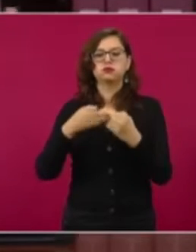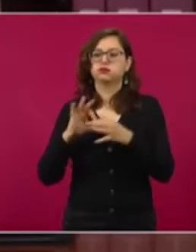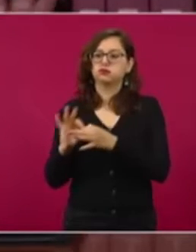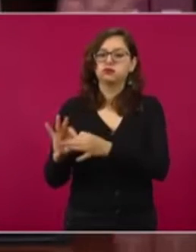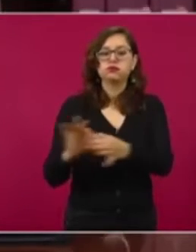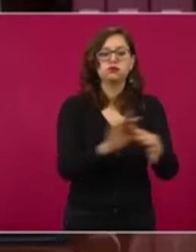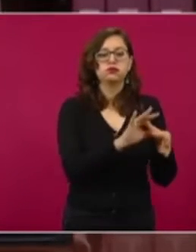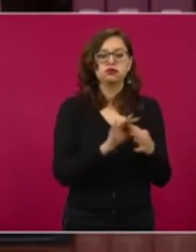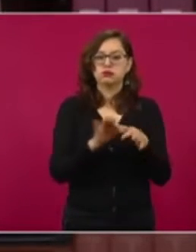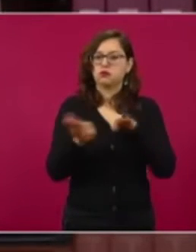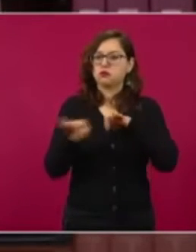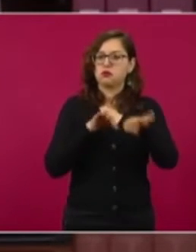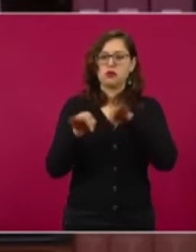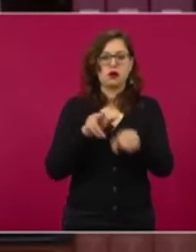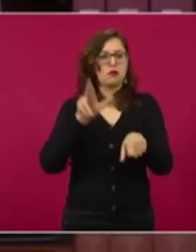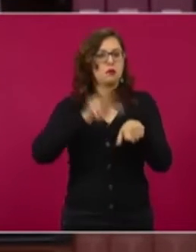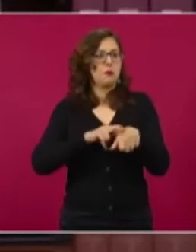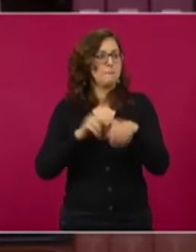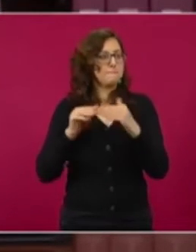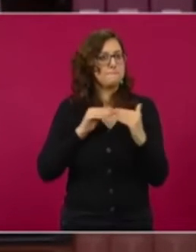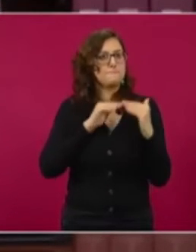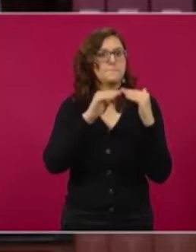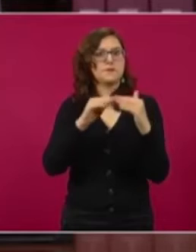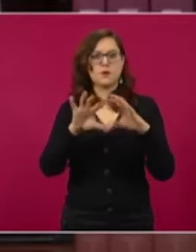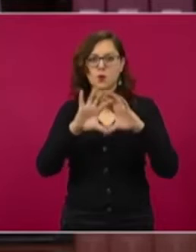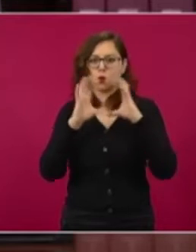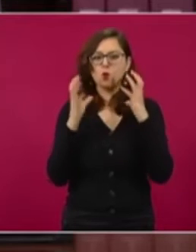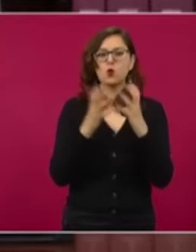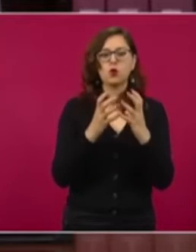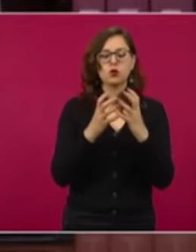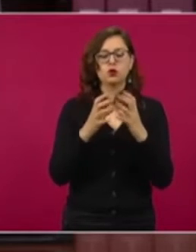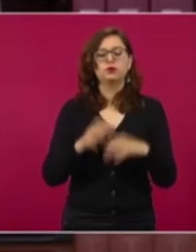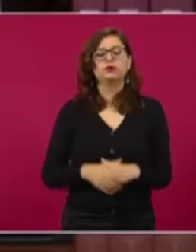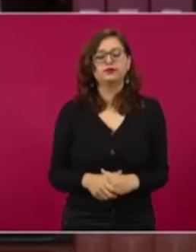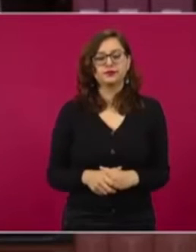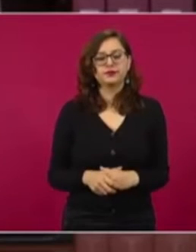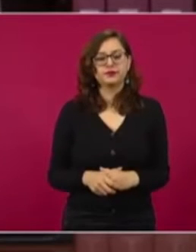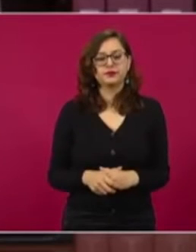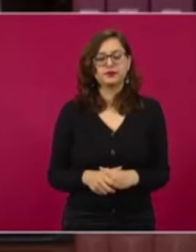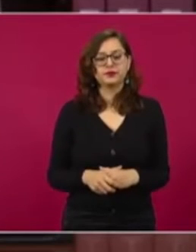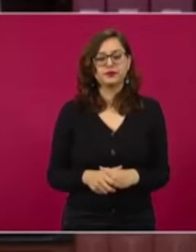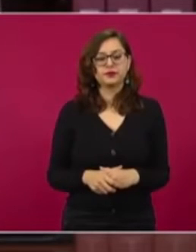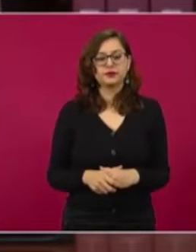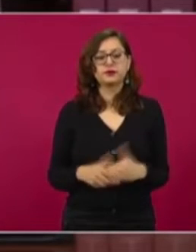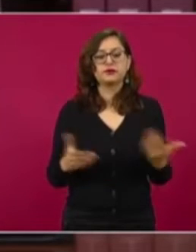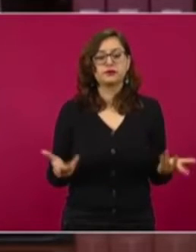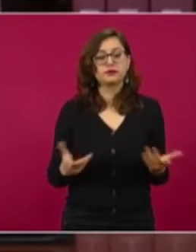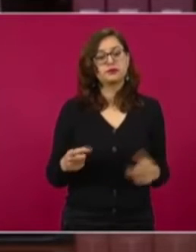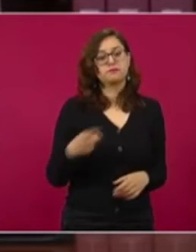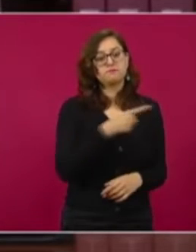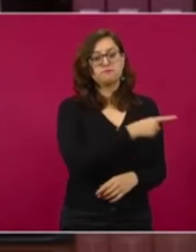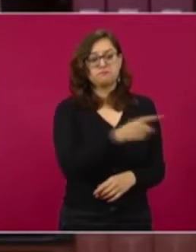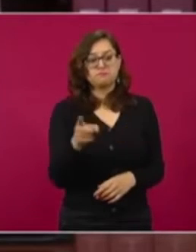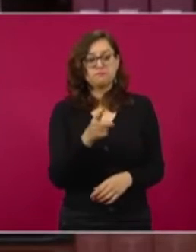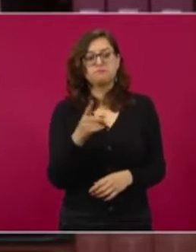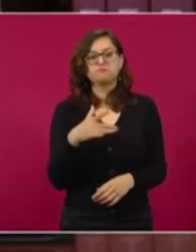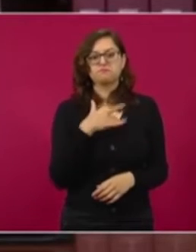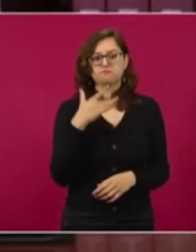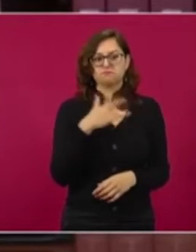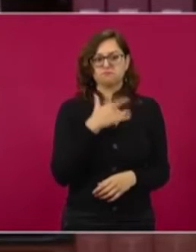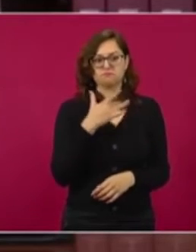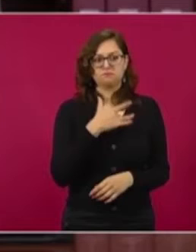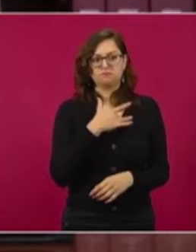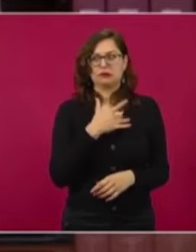trabajadores del mundo. De modo que tengan ustedes la seguridad que no van